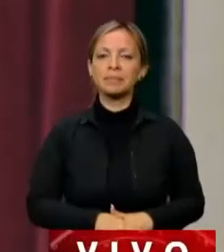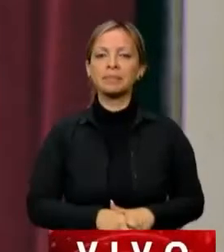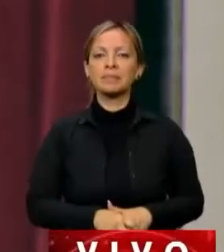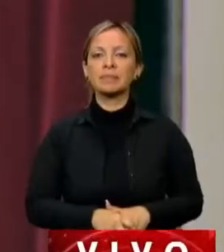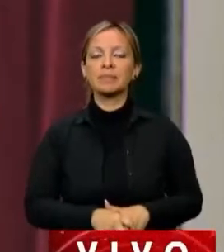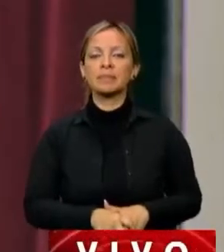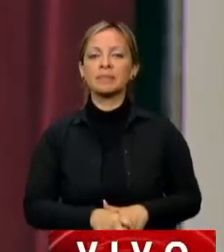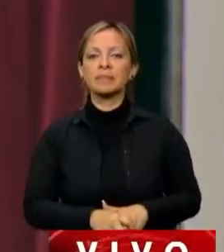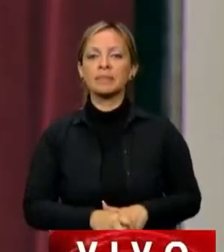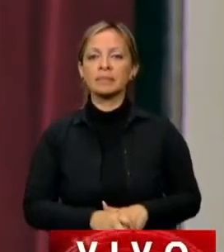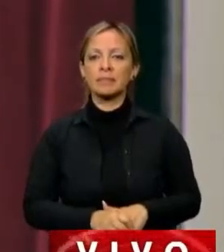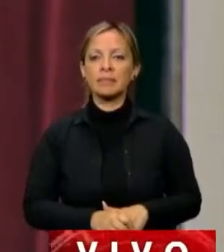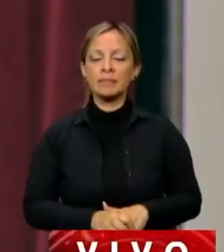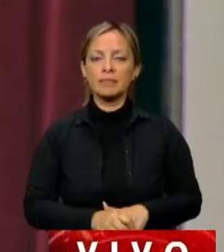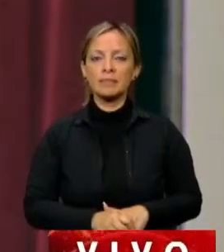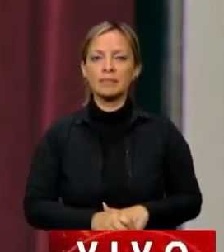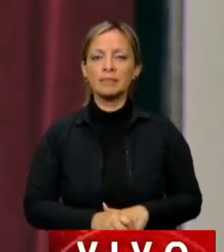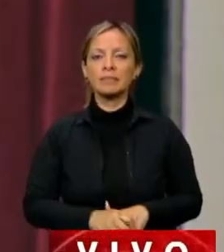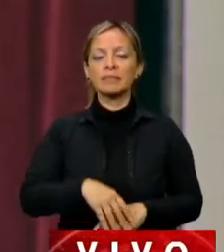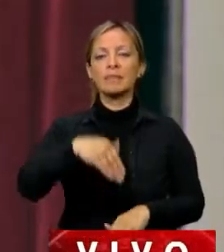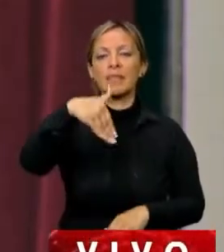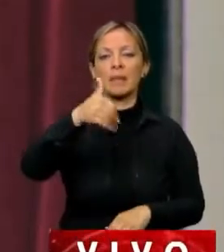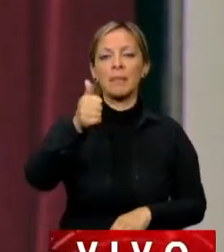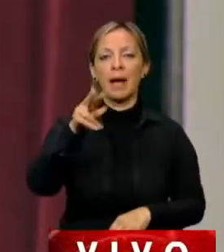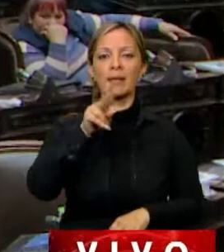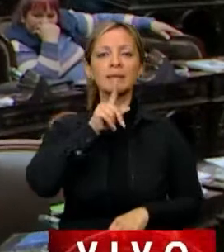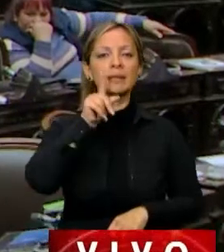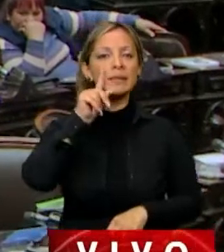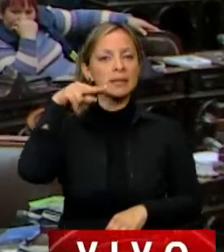Continúa con el uso de la palabra la diputada Leonor Martínez Villada.